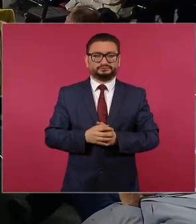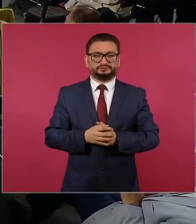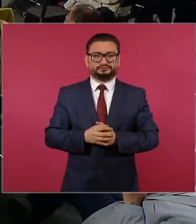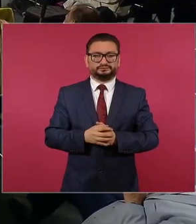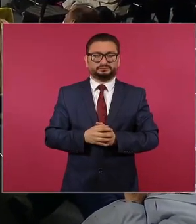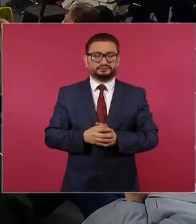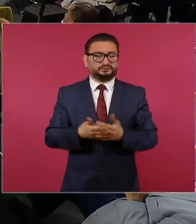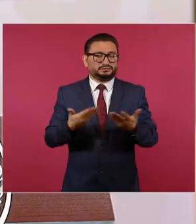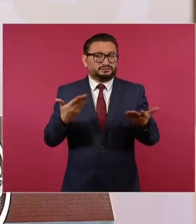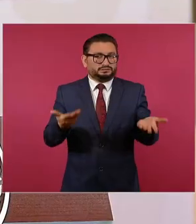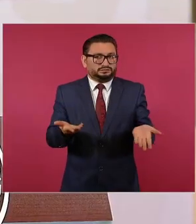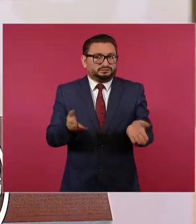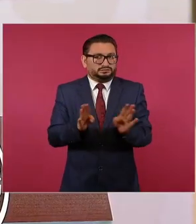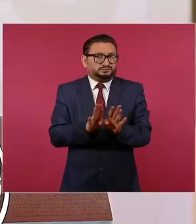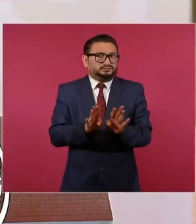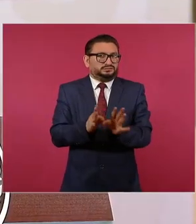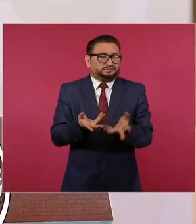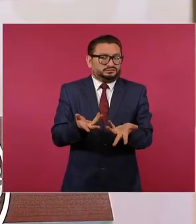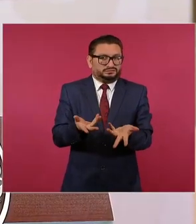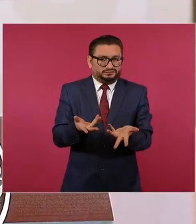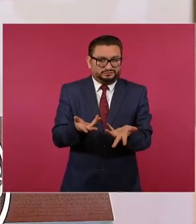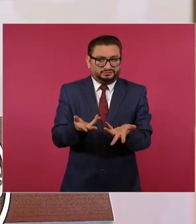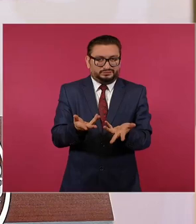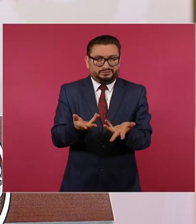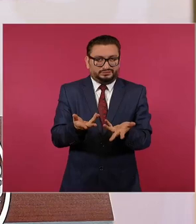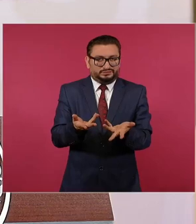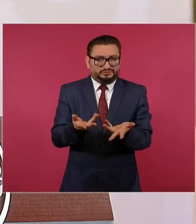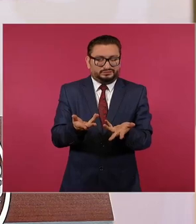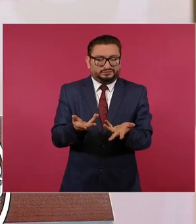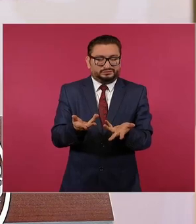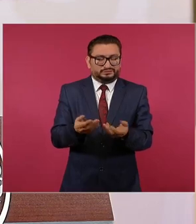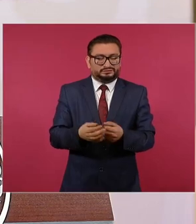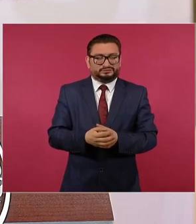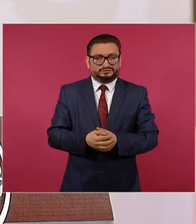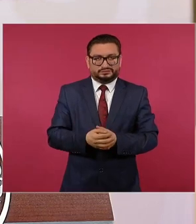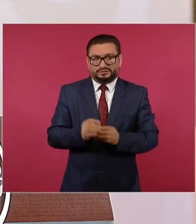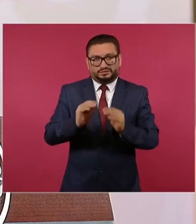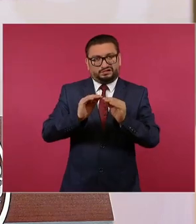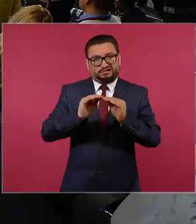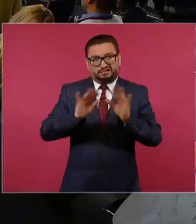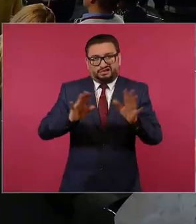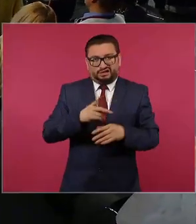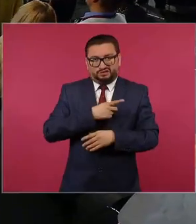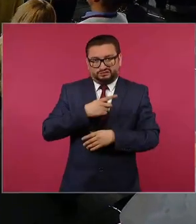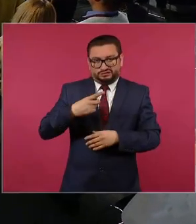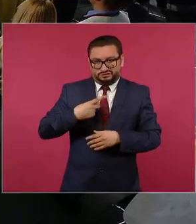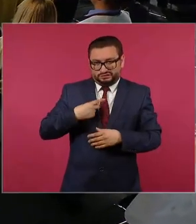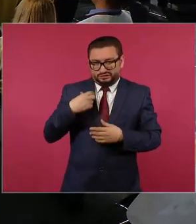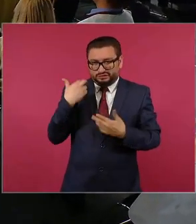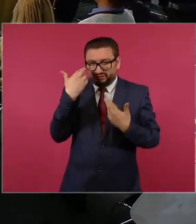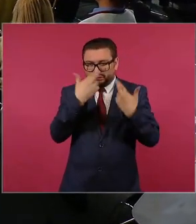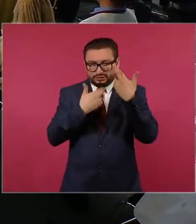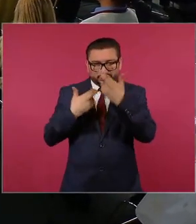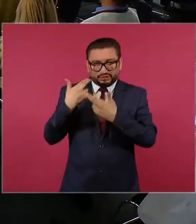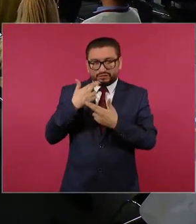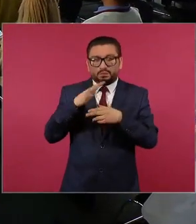Entonces, ¿cómo no va a requerirse una revisión de esto? Porque esto es dinero,